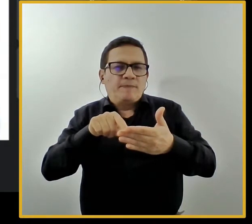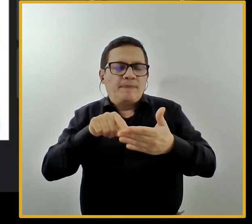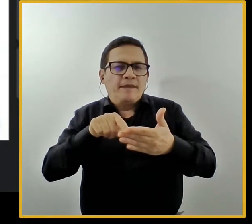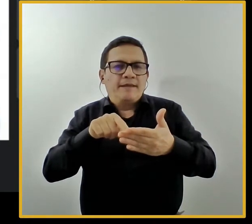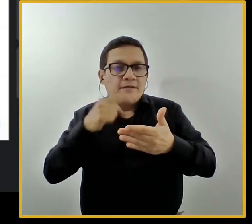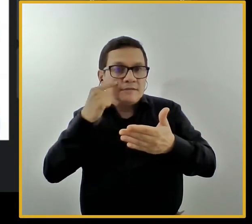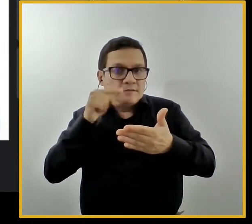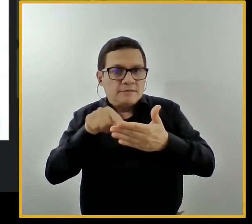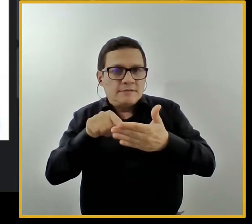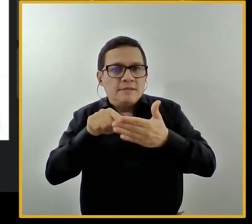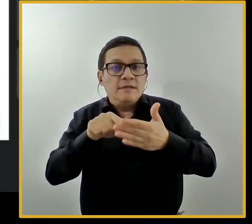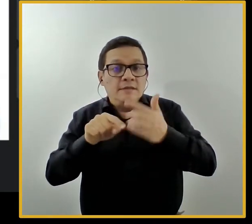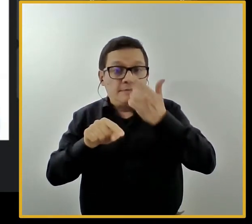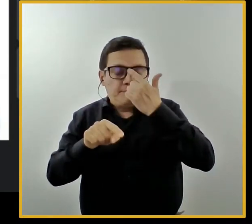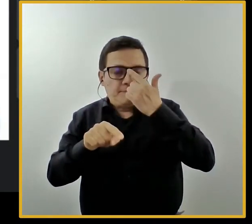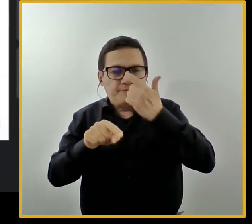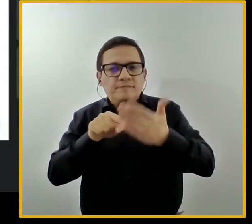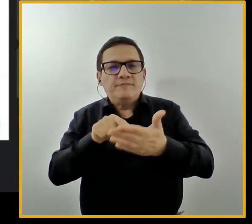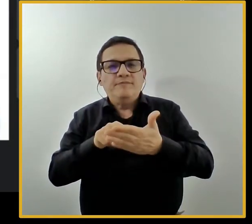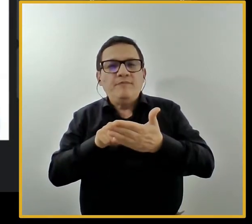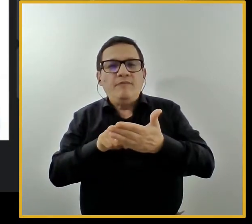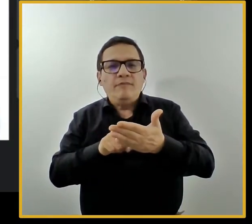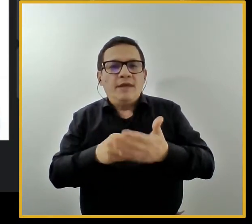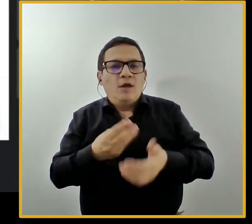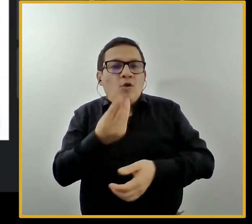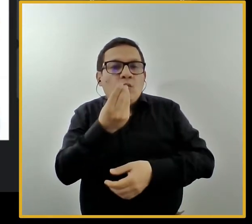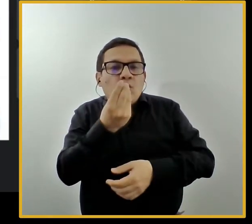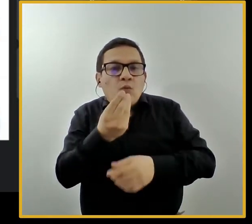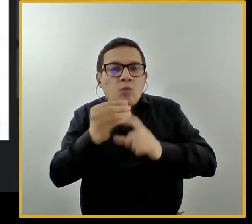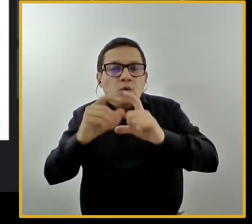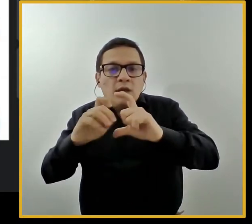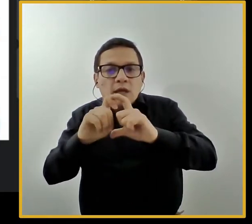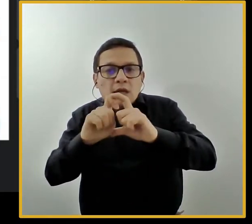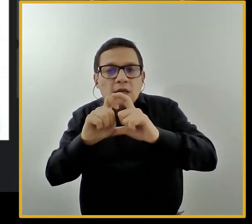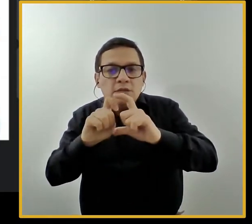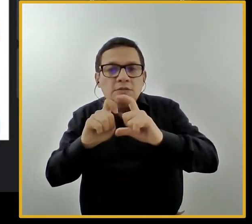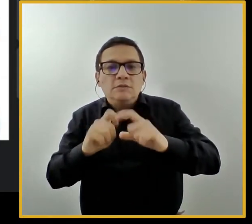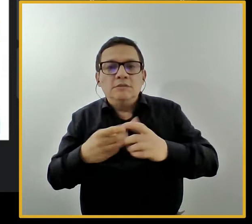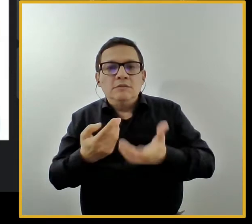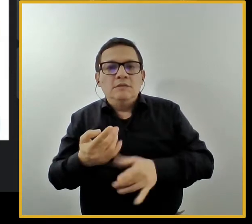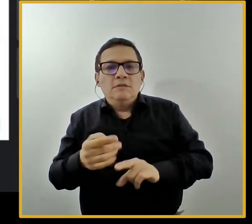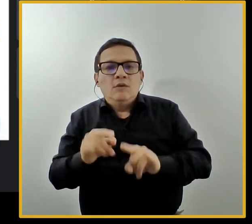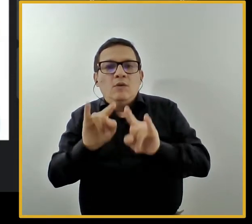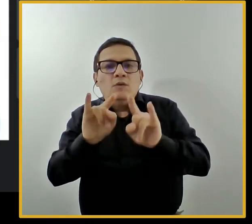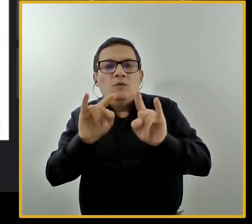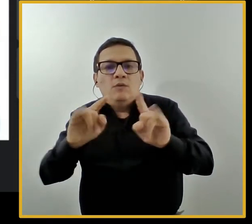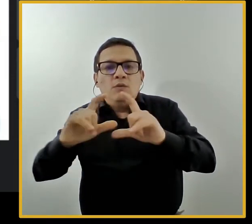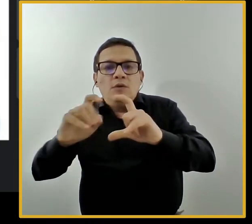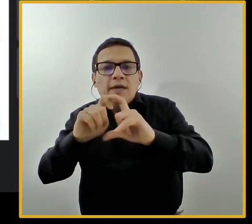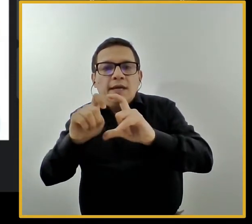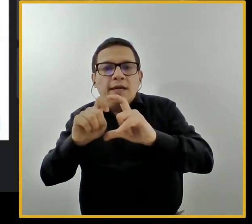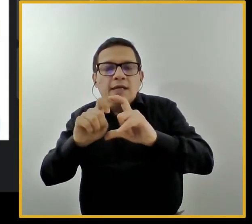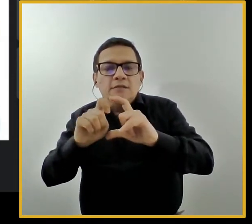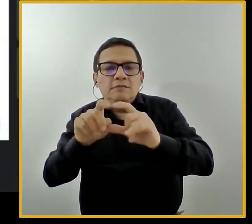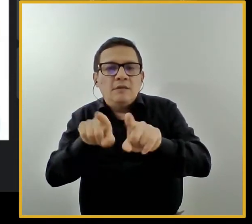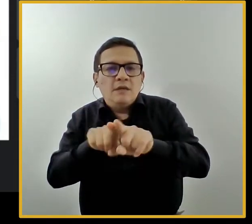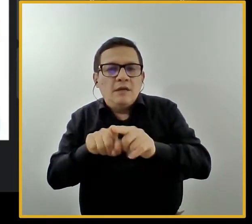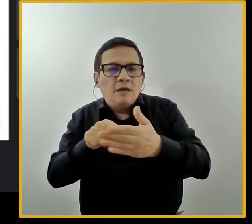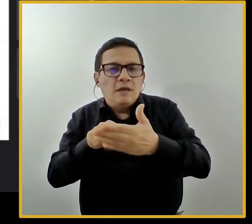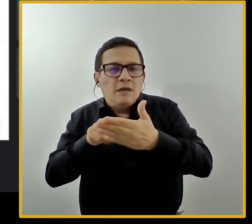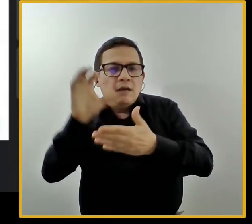si observamos acá, seguimos Q de X, allí pues ya habíamos definido que es